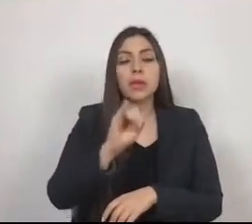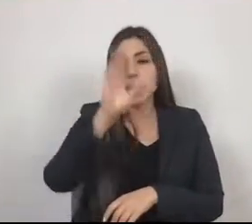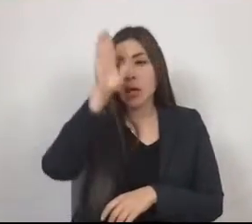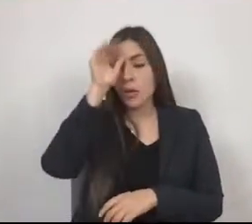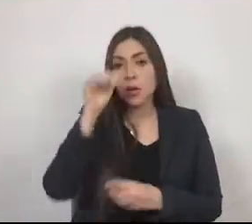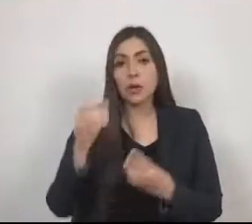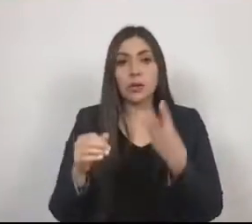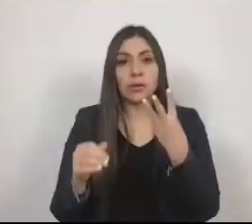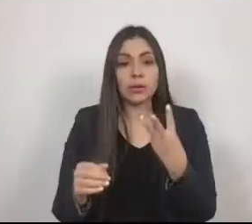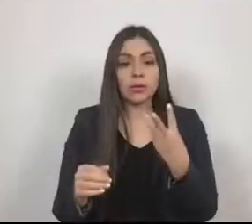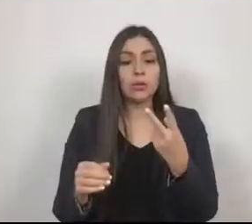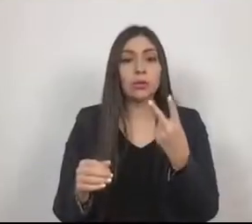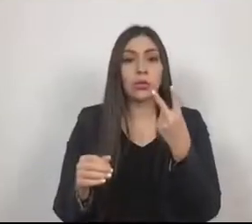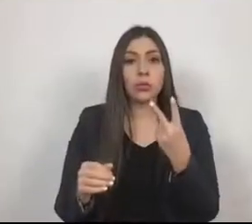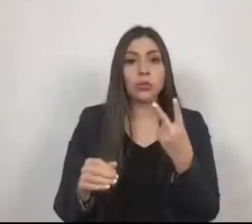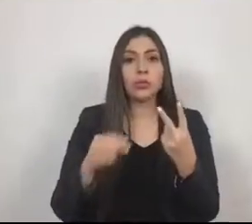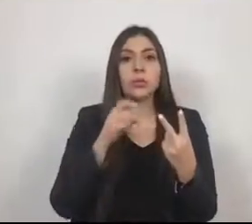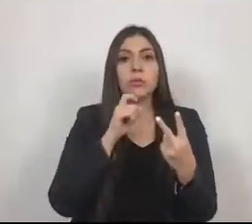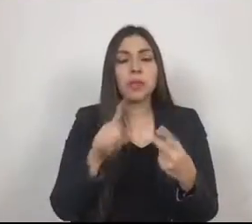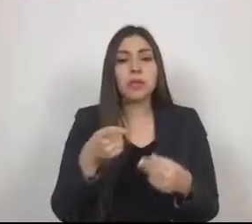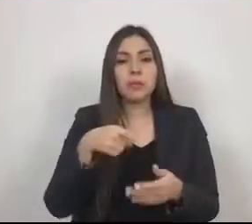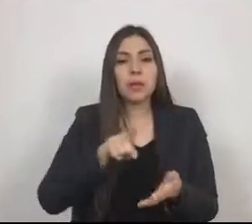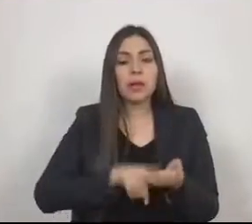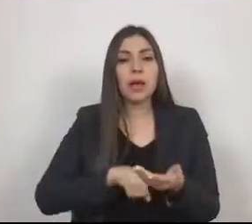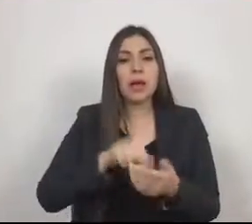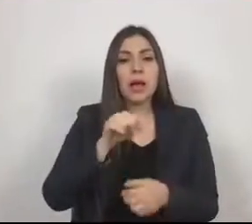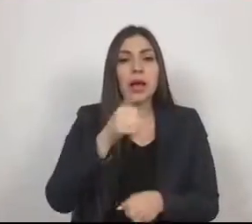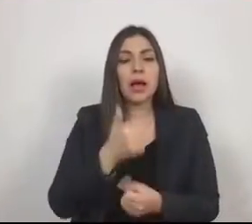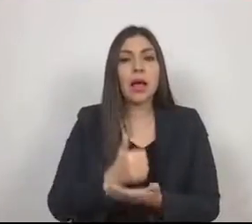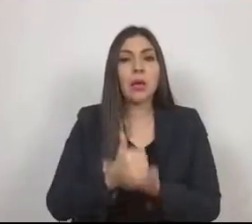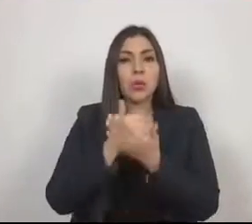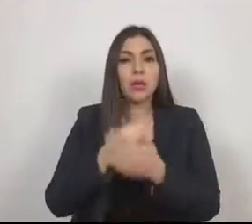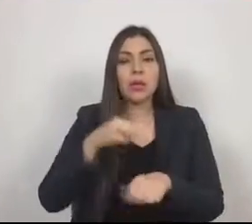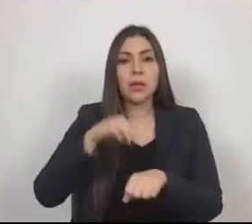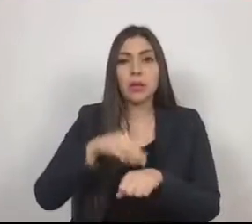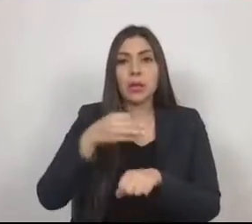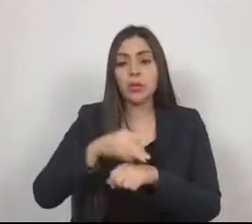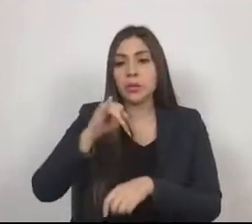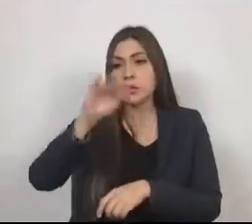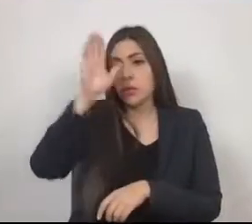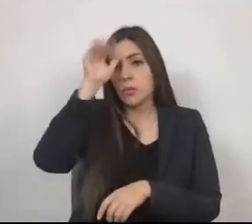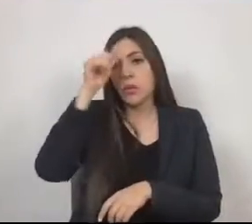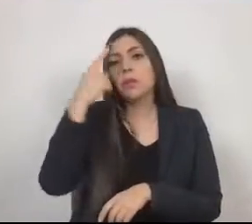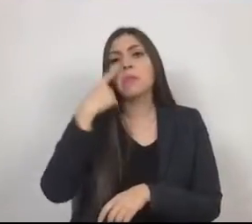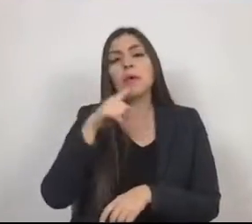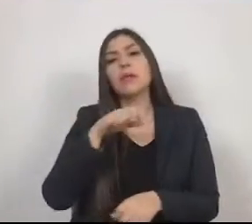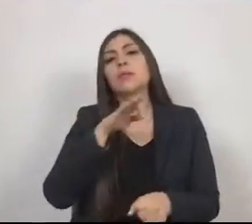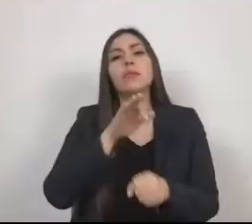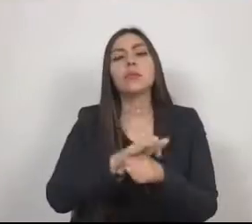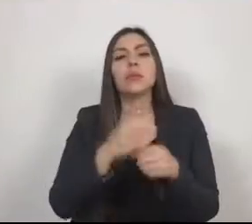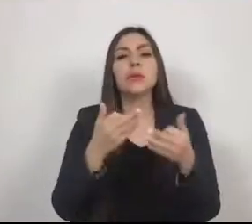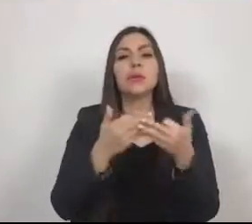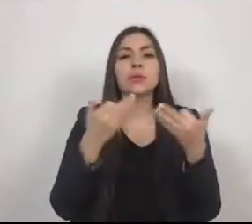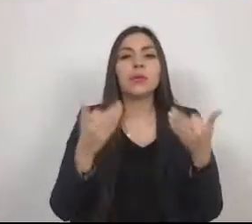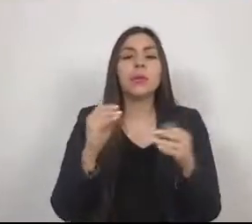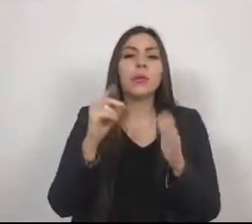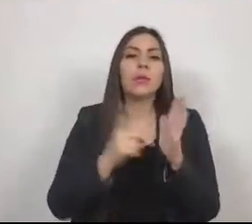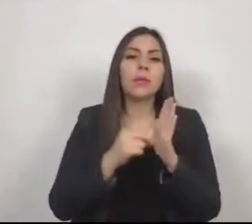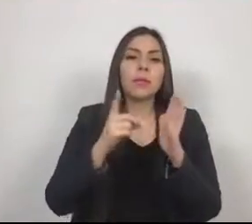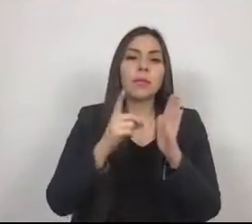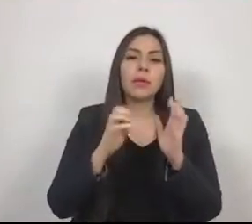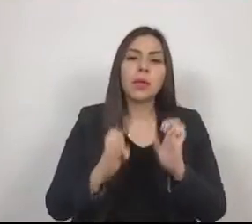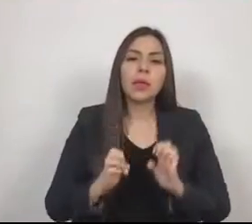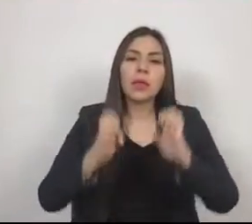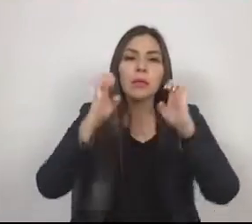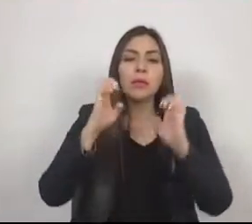miembros de los ayuntamientos para dictar resoluciones que afecten el patrimonio inmobiliario municipal o para celebrar